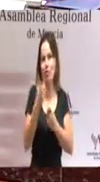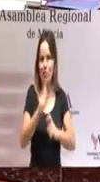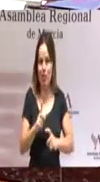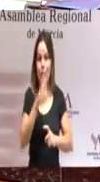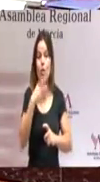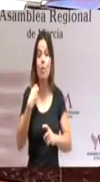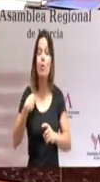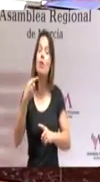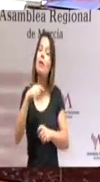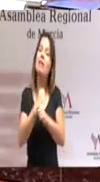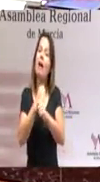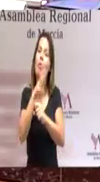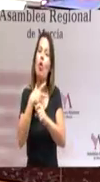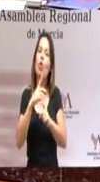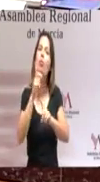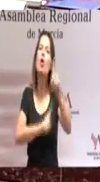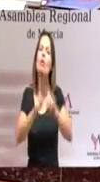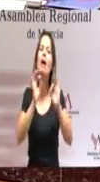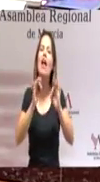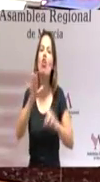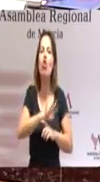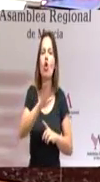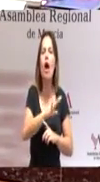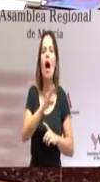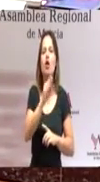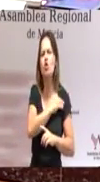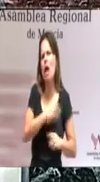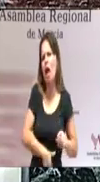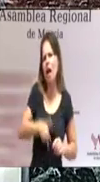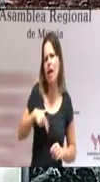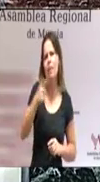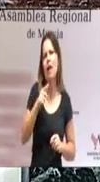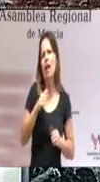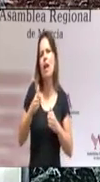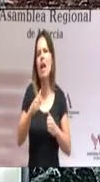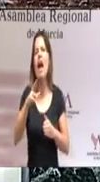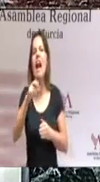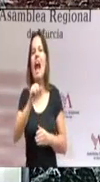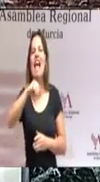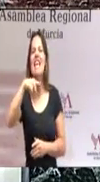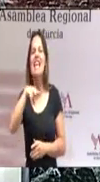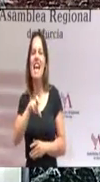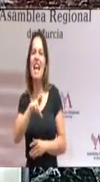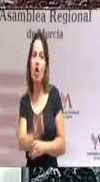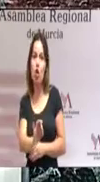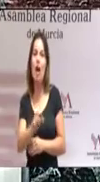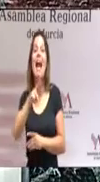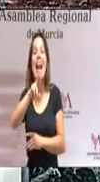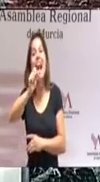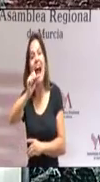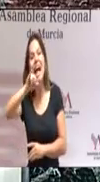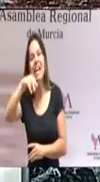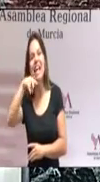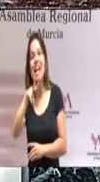resolver el problema de la zona de Totana en general y del Raiguero en particular, del Raiguero, no del Reguero, del Raiguero